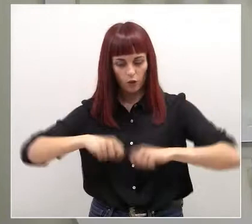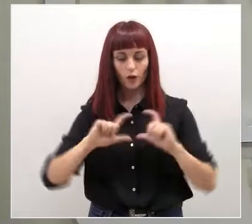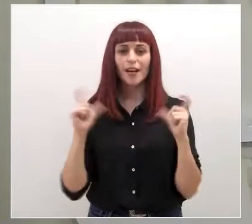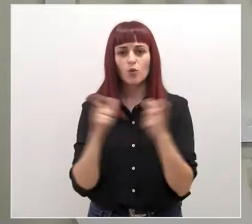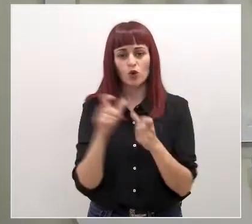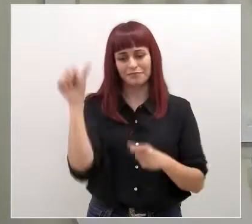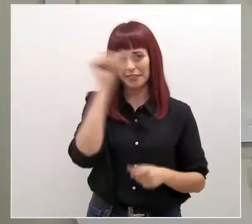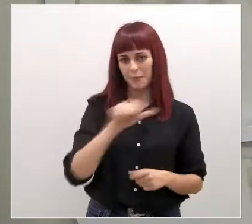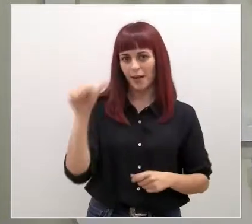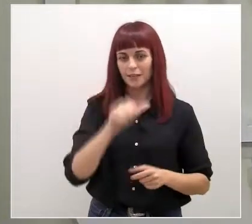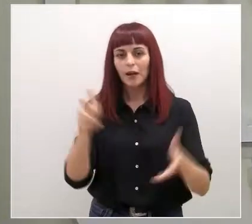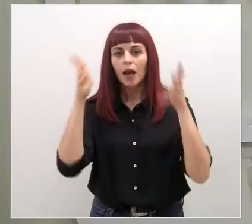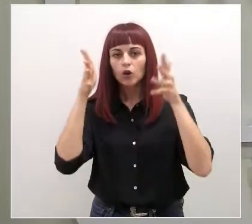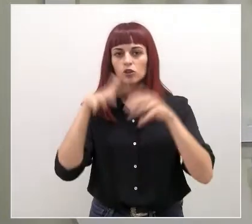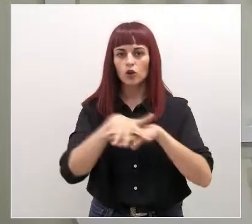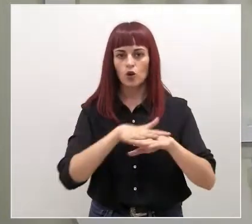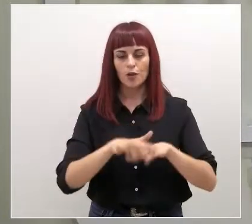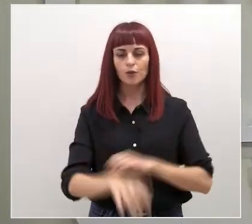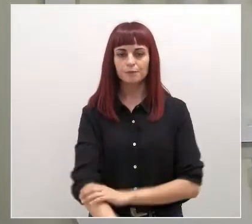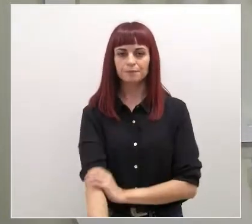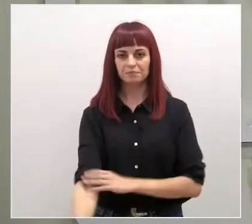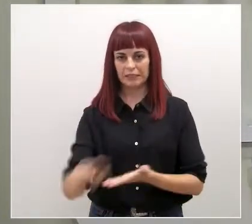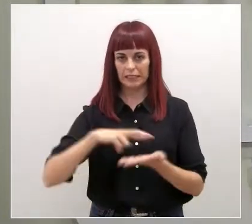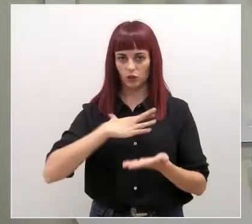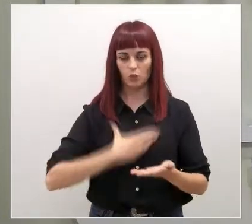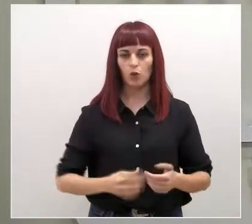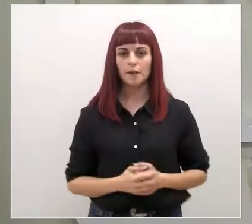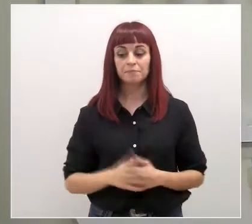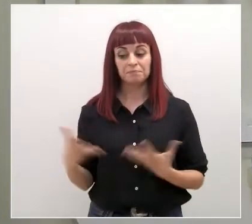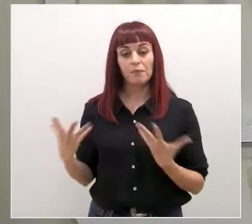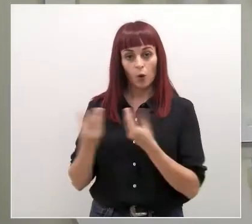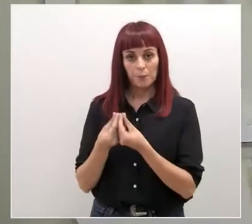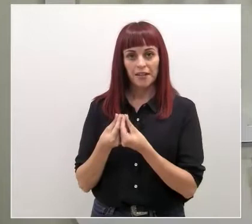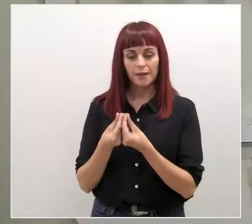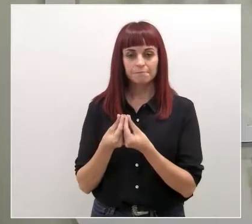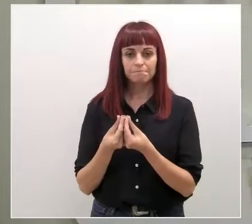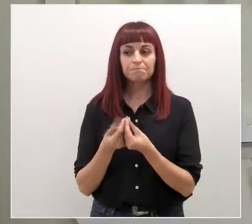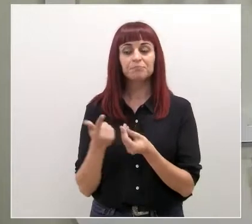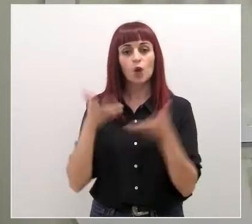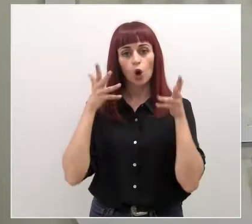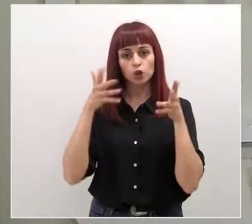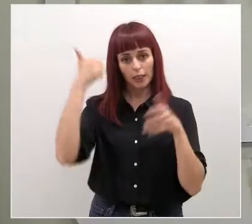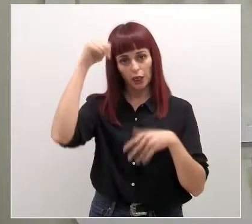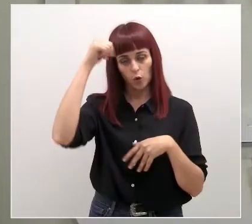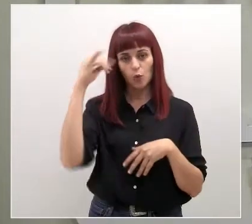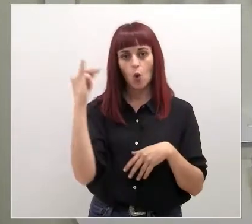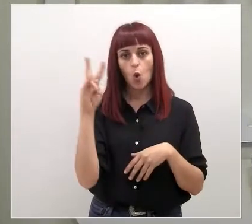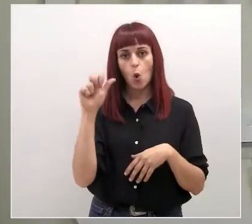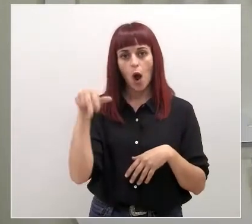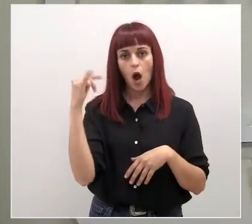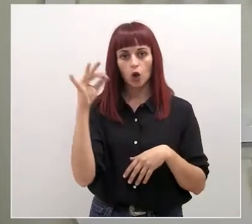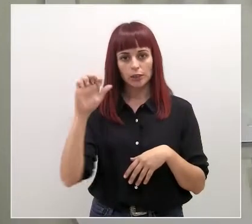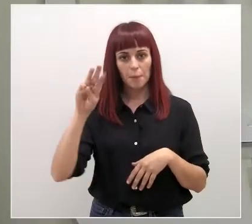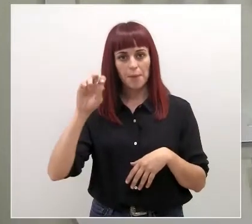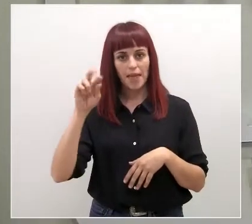reunión semanal del Consejo de Gobierno de la región de Murcia. Me acompaña un día más el consejero Juan José Pedreño